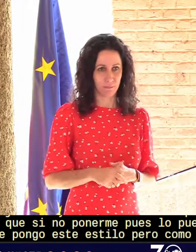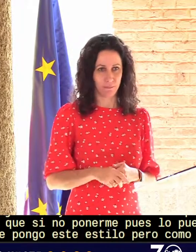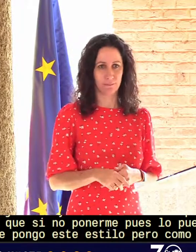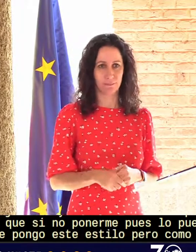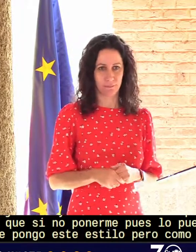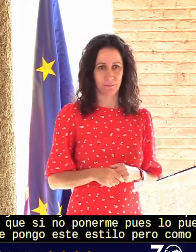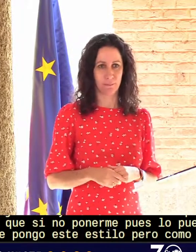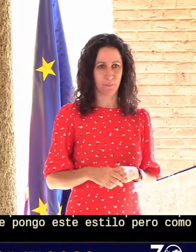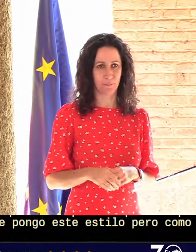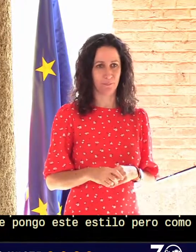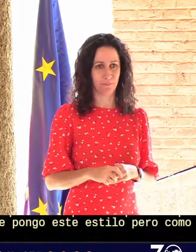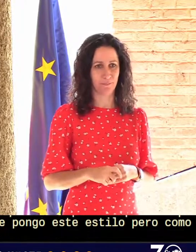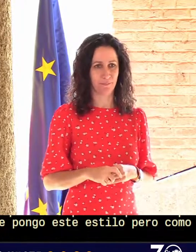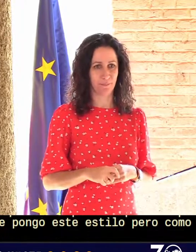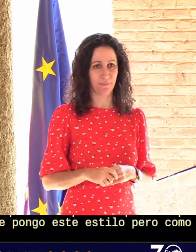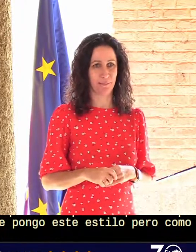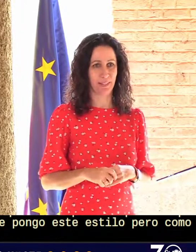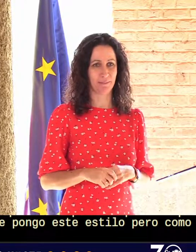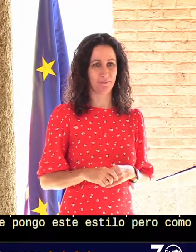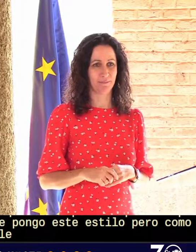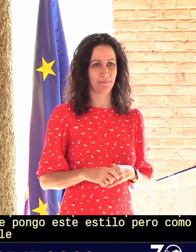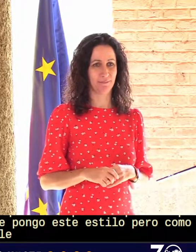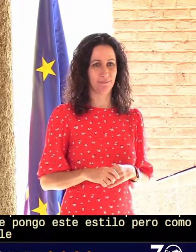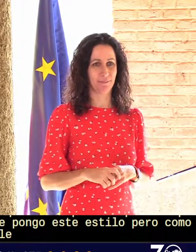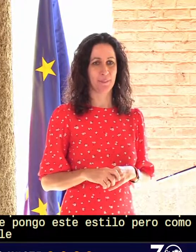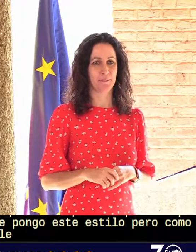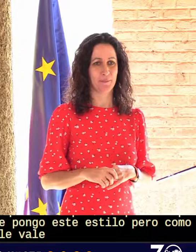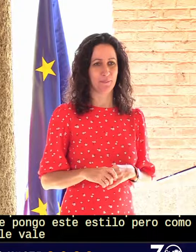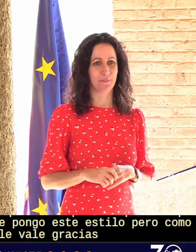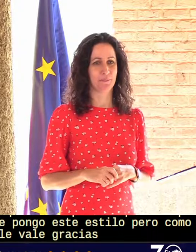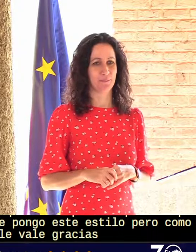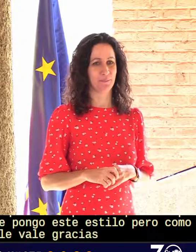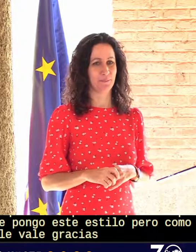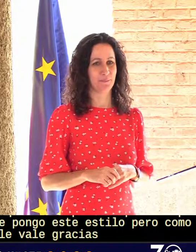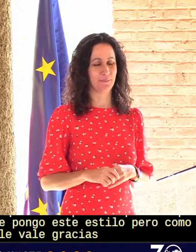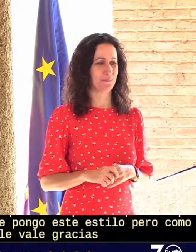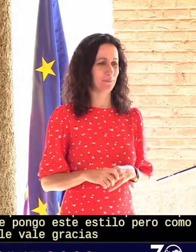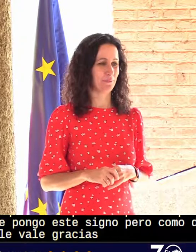decía es un poco personal vale Vale